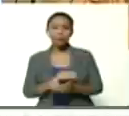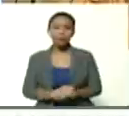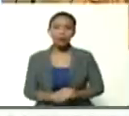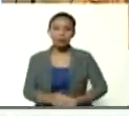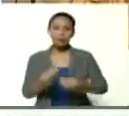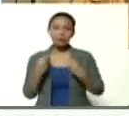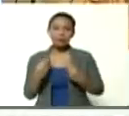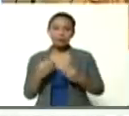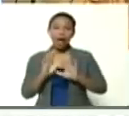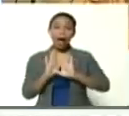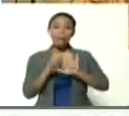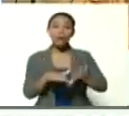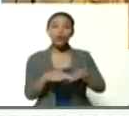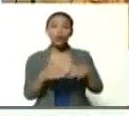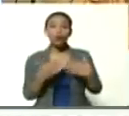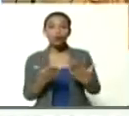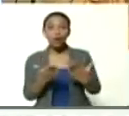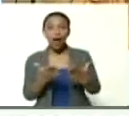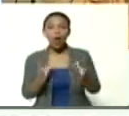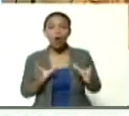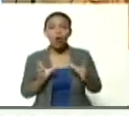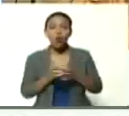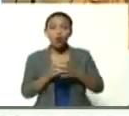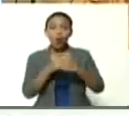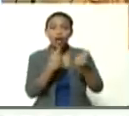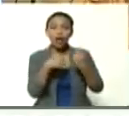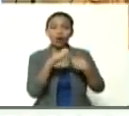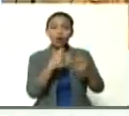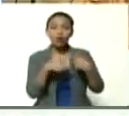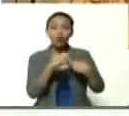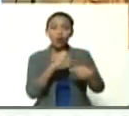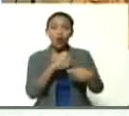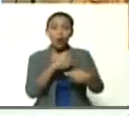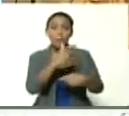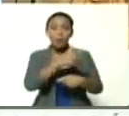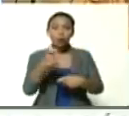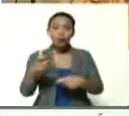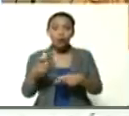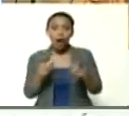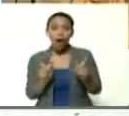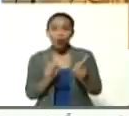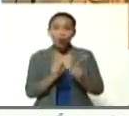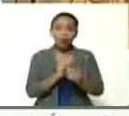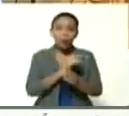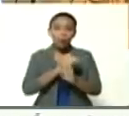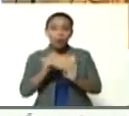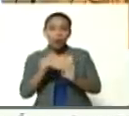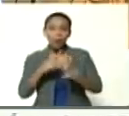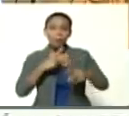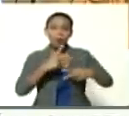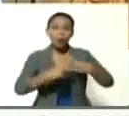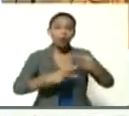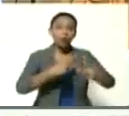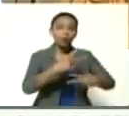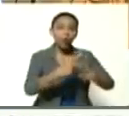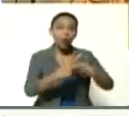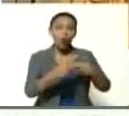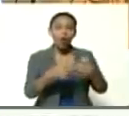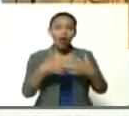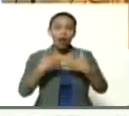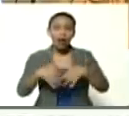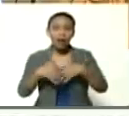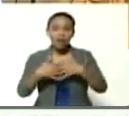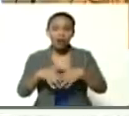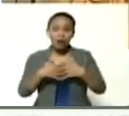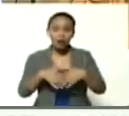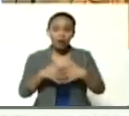para apoyar a los comerciantes, a los pequeños y medianos productores, a los industriales,